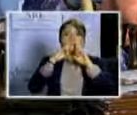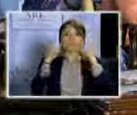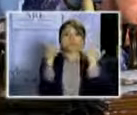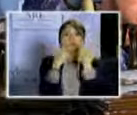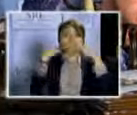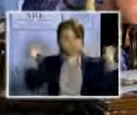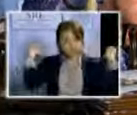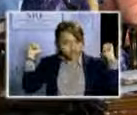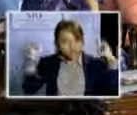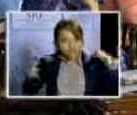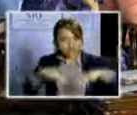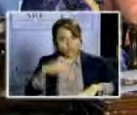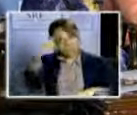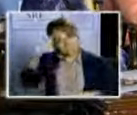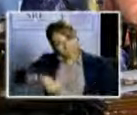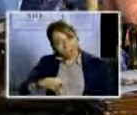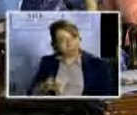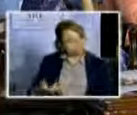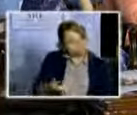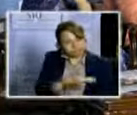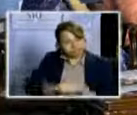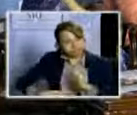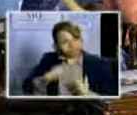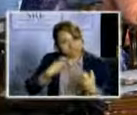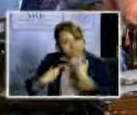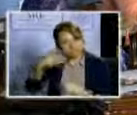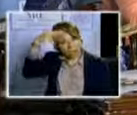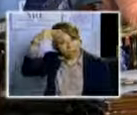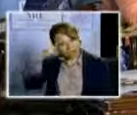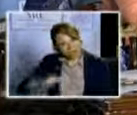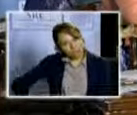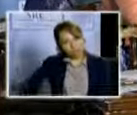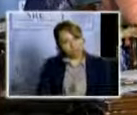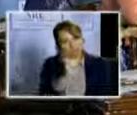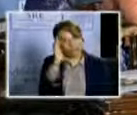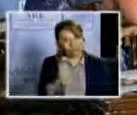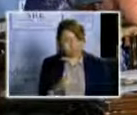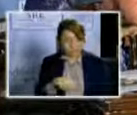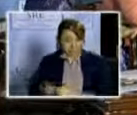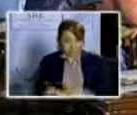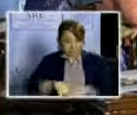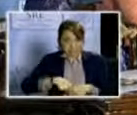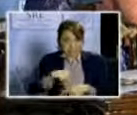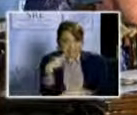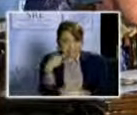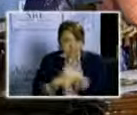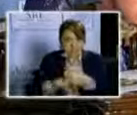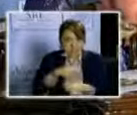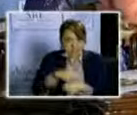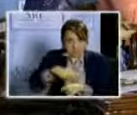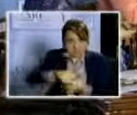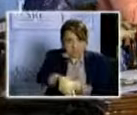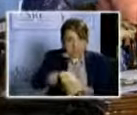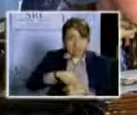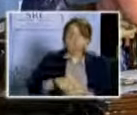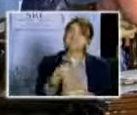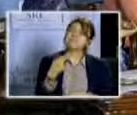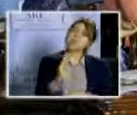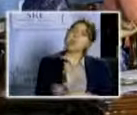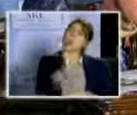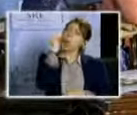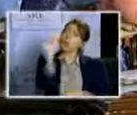de este tratado este año. Pero la otra gran buena noticia fue que los países se cansaron